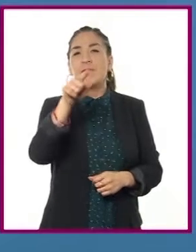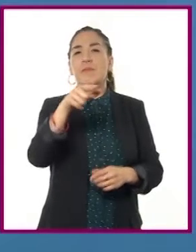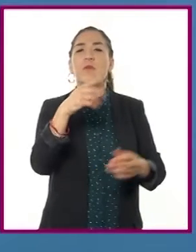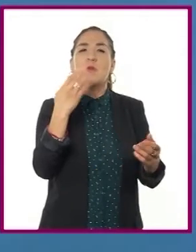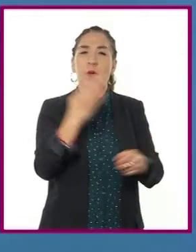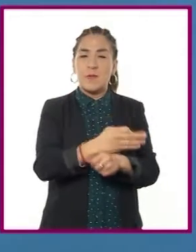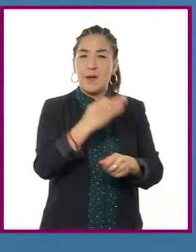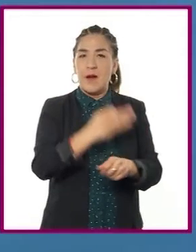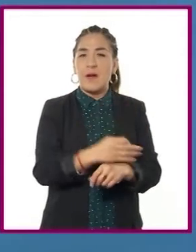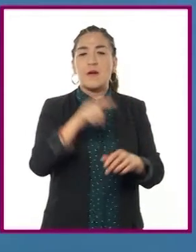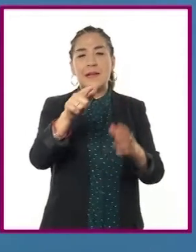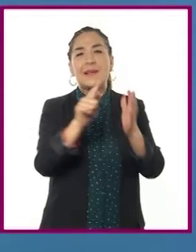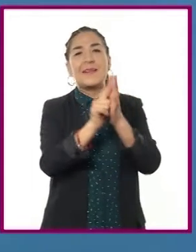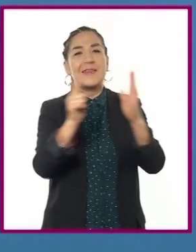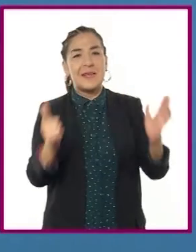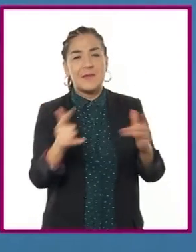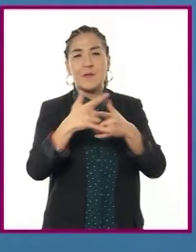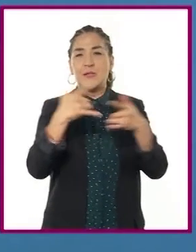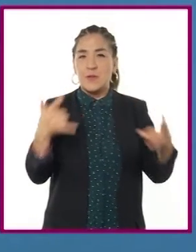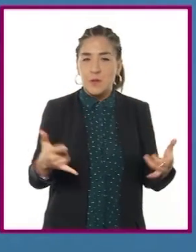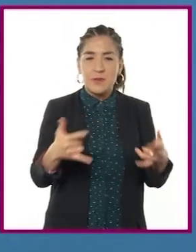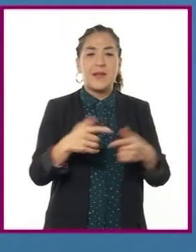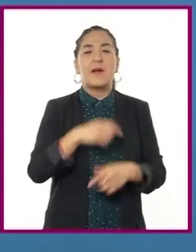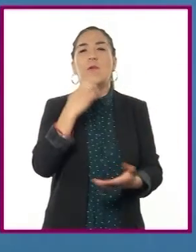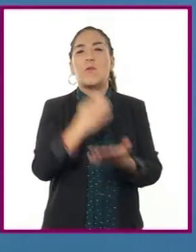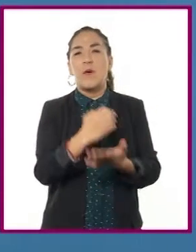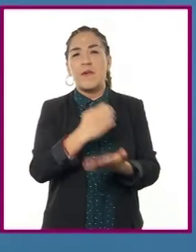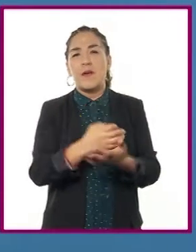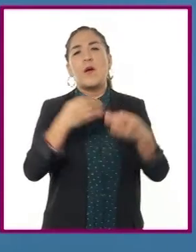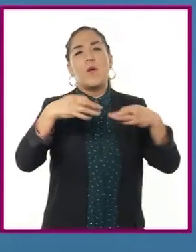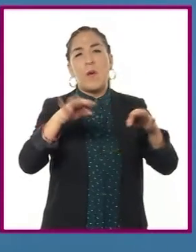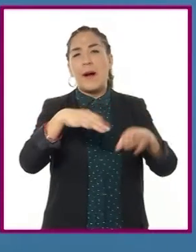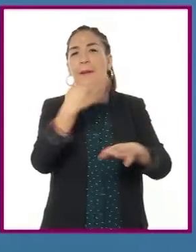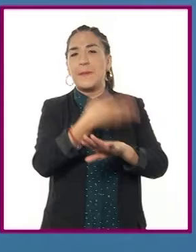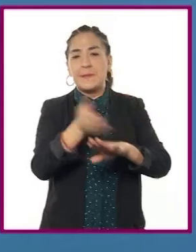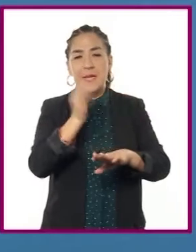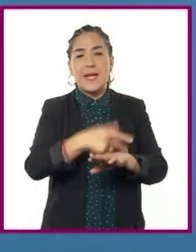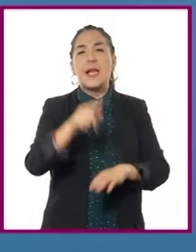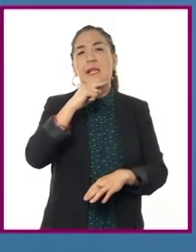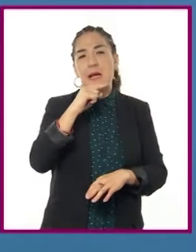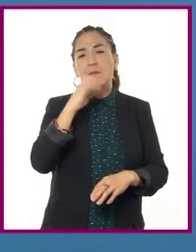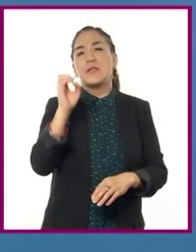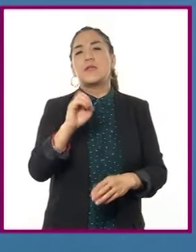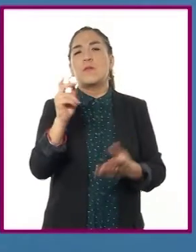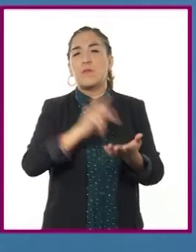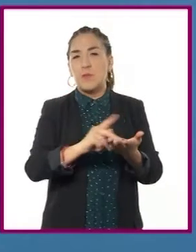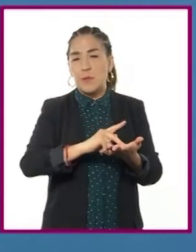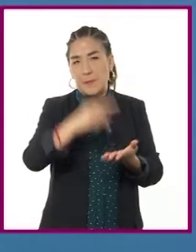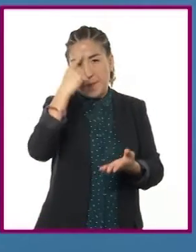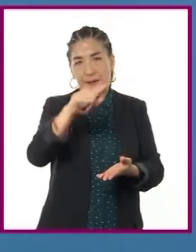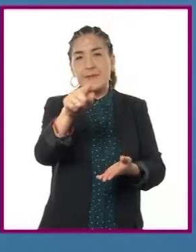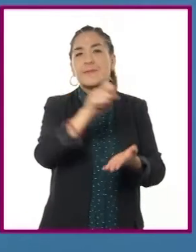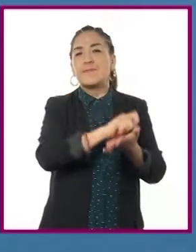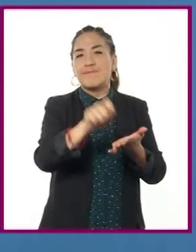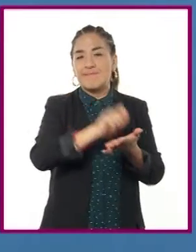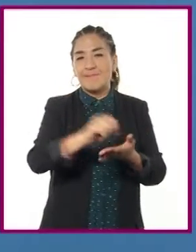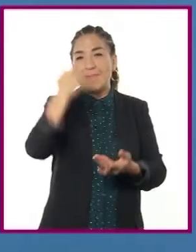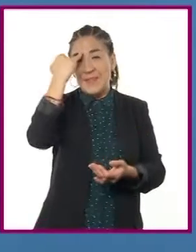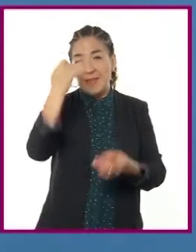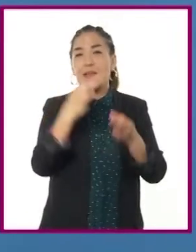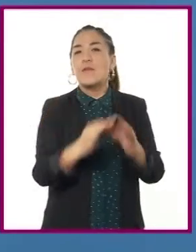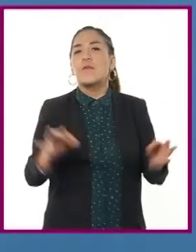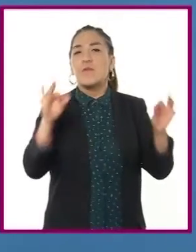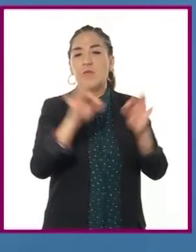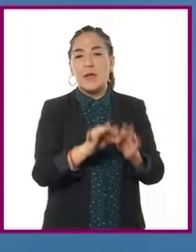tener cerca su libro de texto, cuaderno u hojas blancas, lápiz o bolígrafo para registrar las ideas